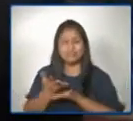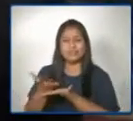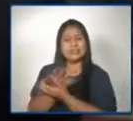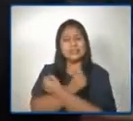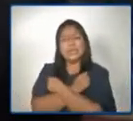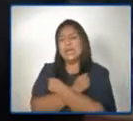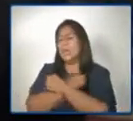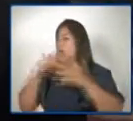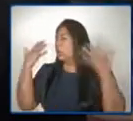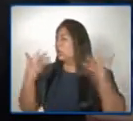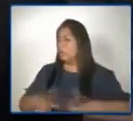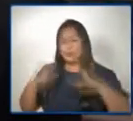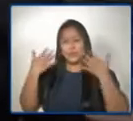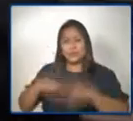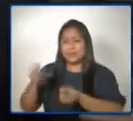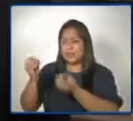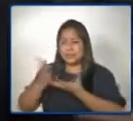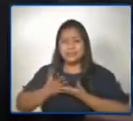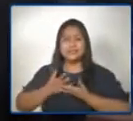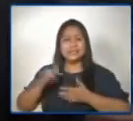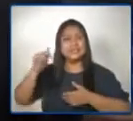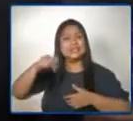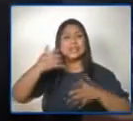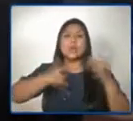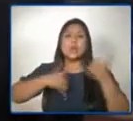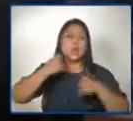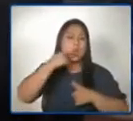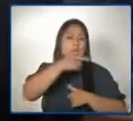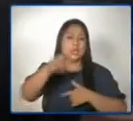ese agradecimiento que me dieron. Y ahora con este tipo